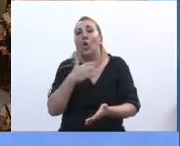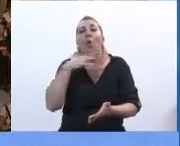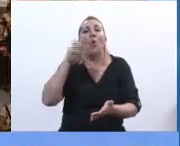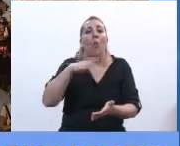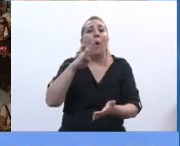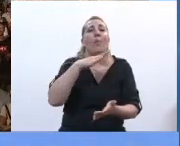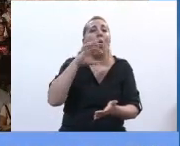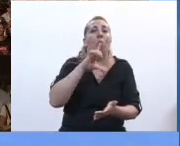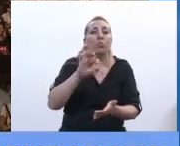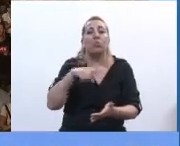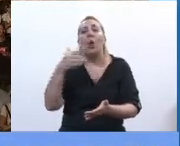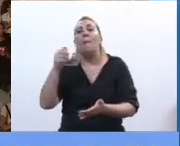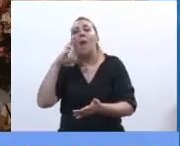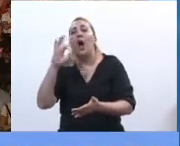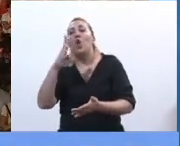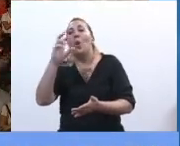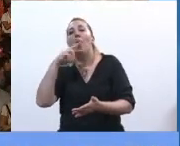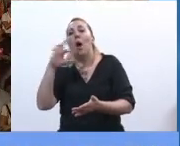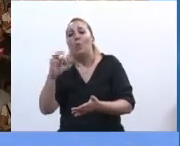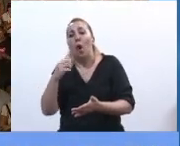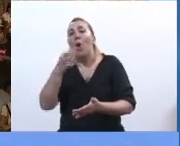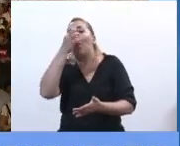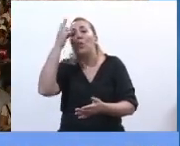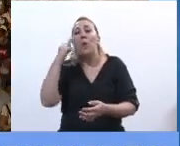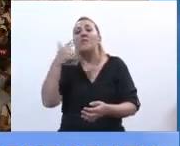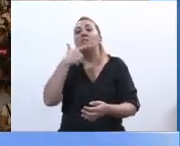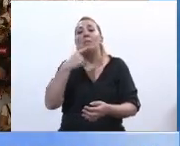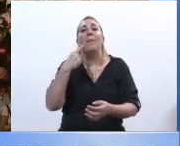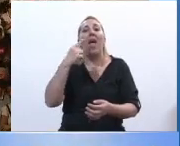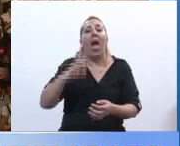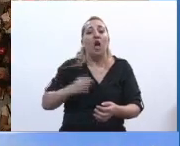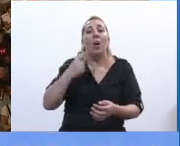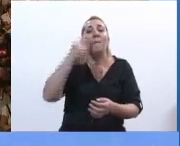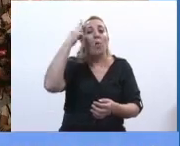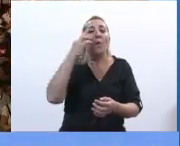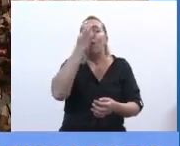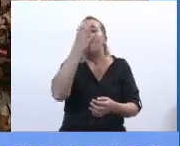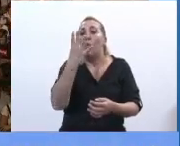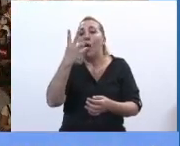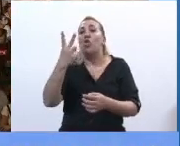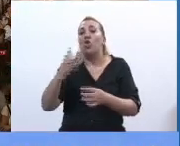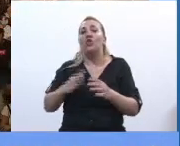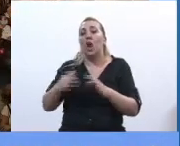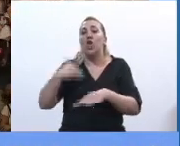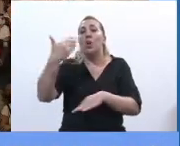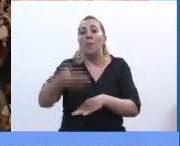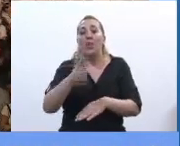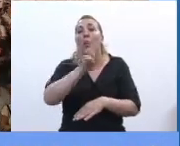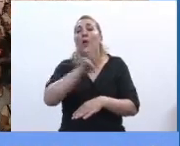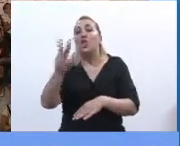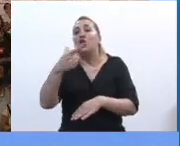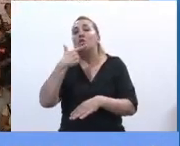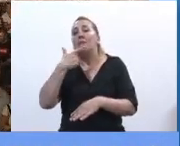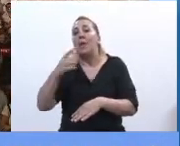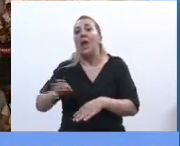bravo el 29 de septiembre de 1924 dos años después el 22 de septiembre